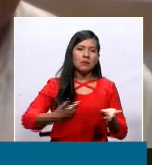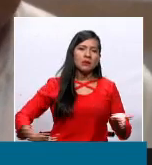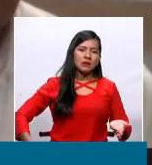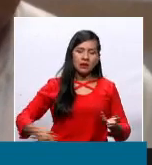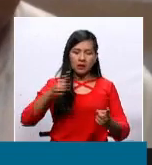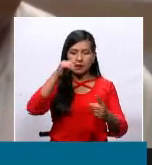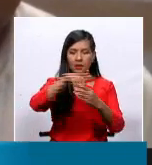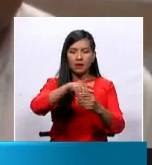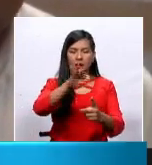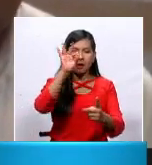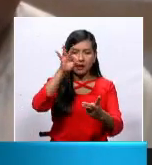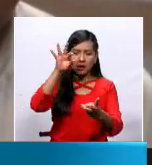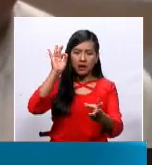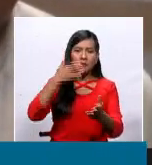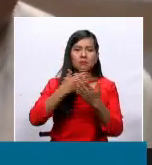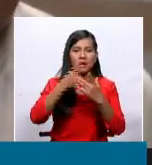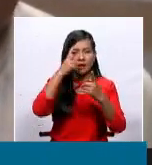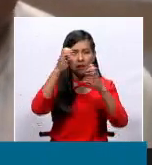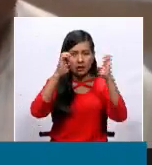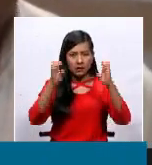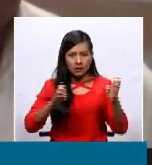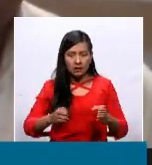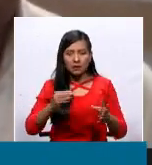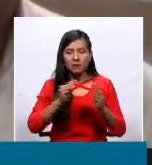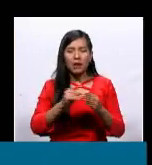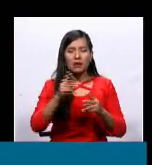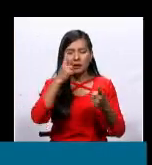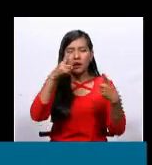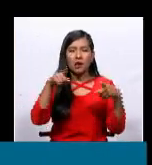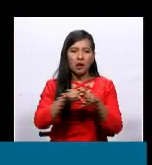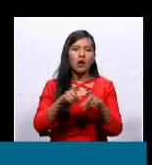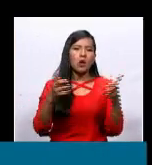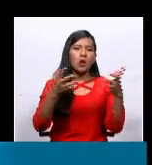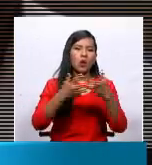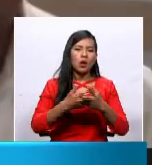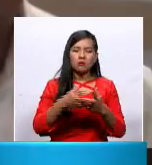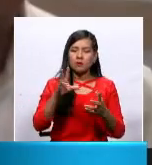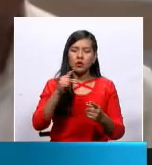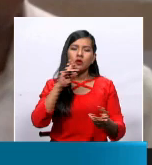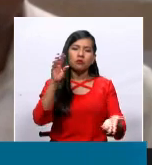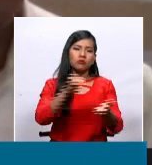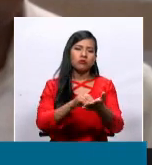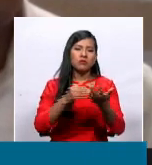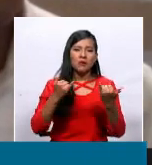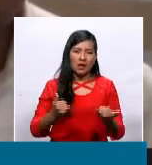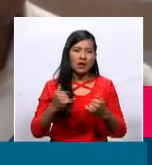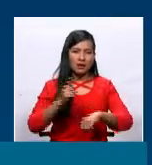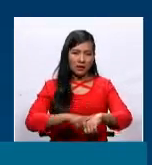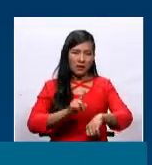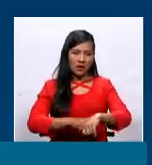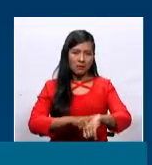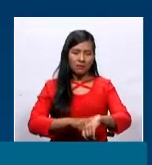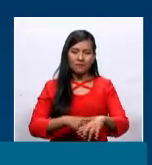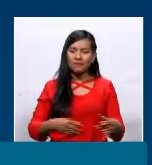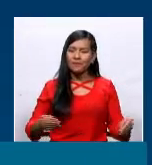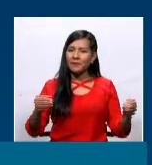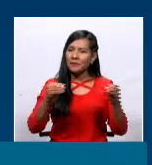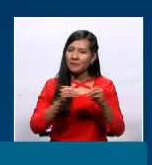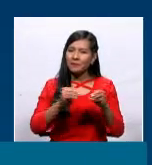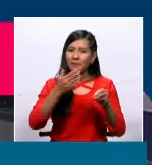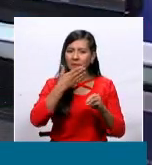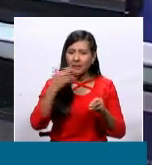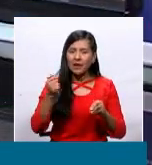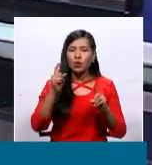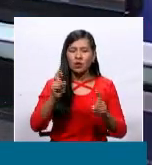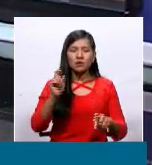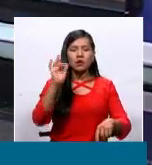manera estratégica y además creo coherente, pues no posicionarlos en este momento, sino más bien tocar